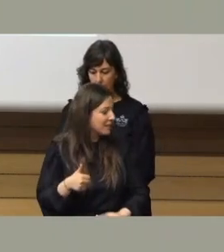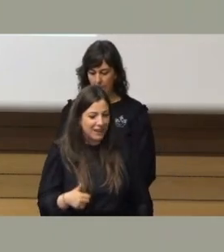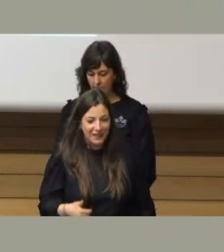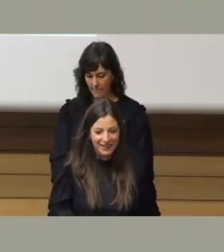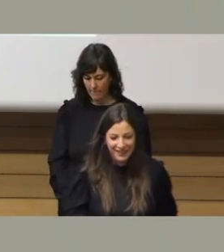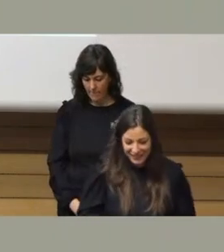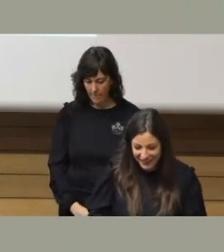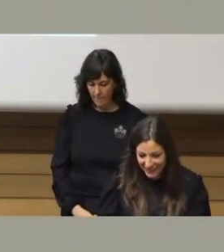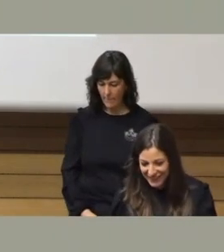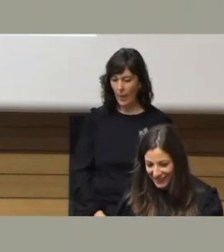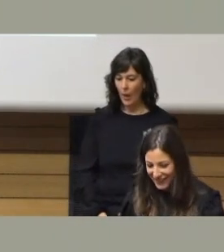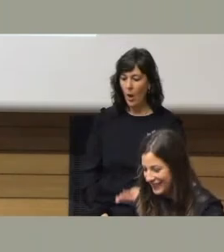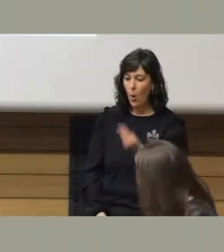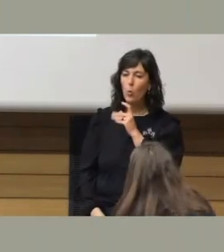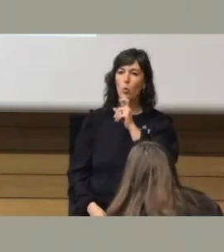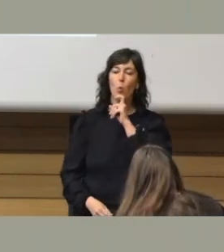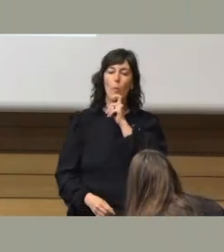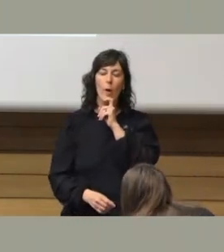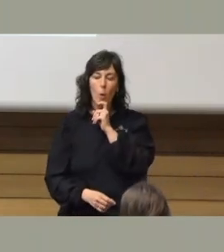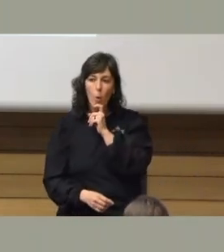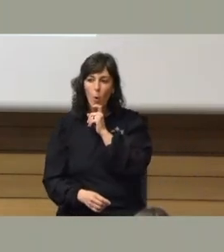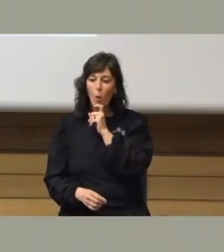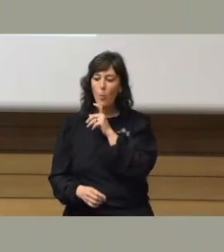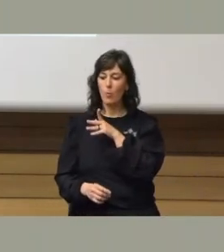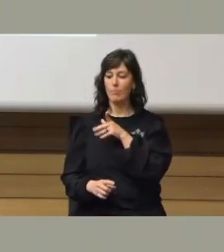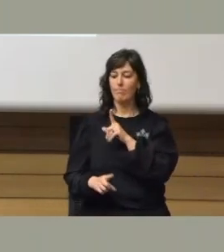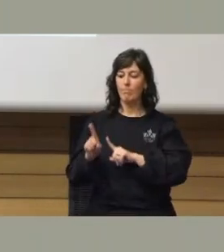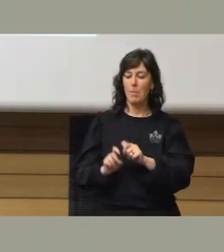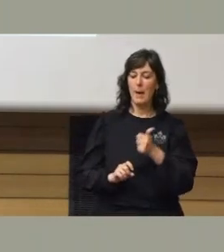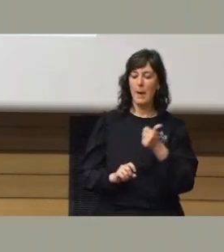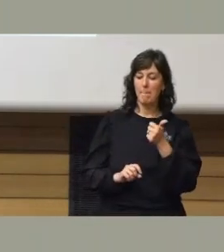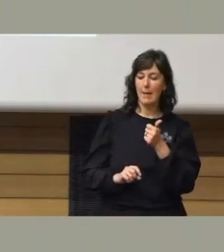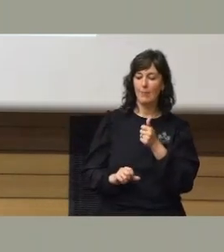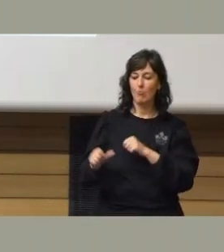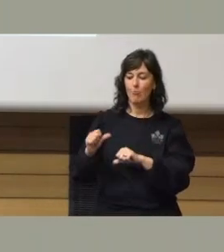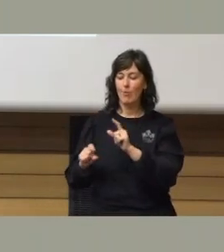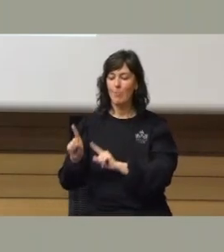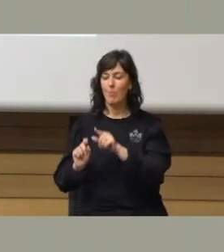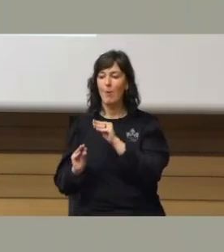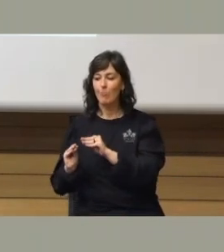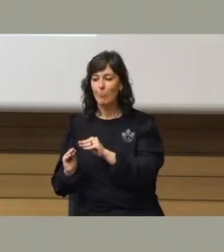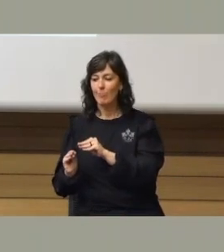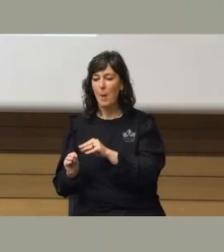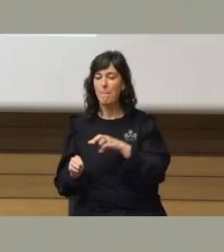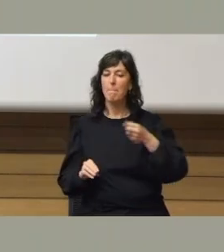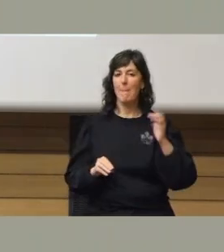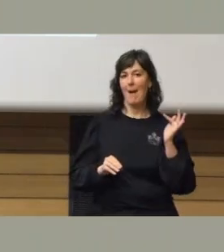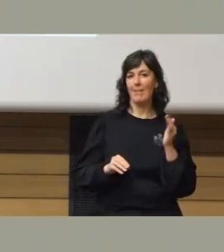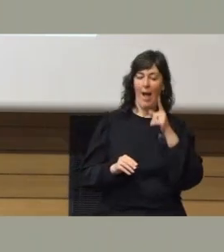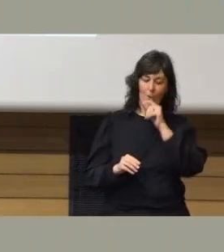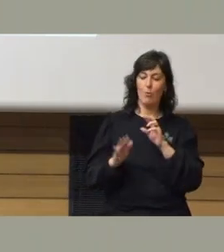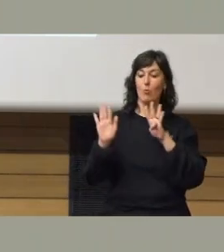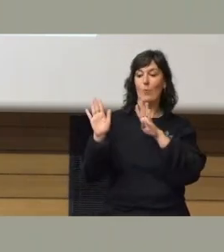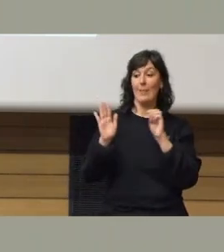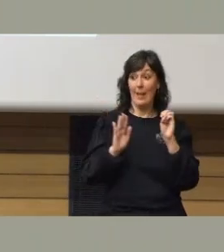consume, cómo soy, que el problema de la sustancia. Ya lo decía Margaret en el 98, los daños asociados